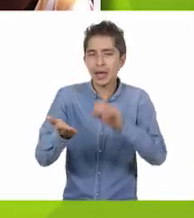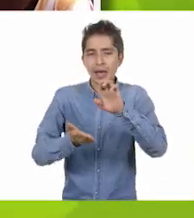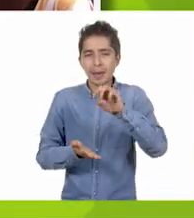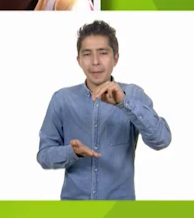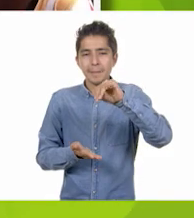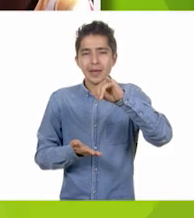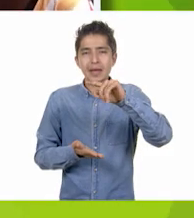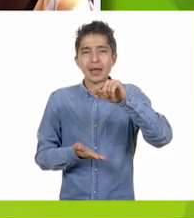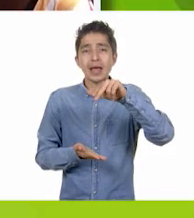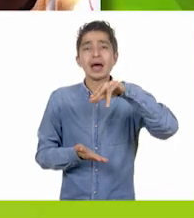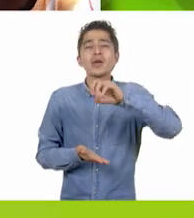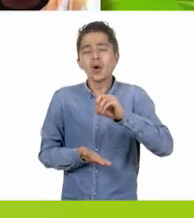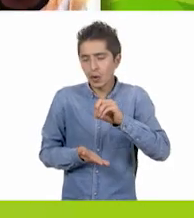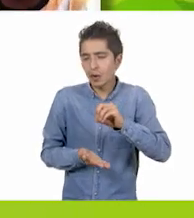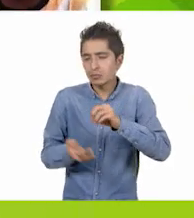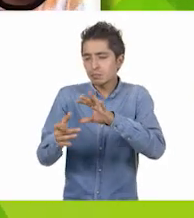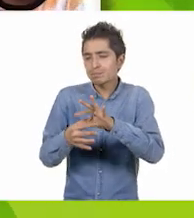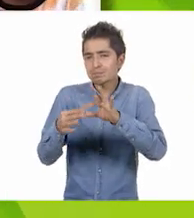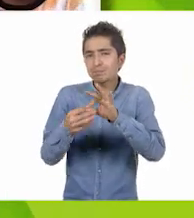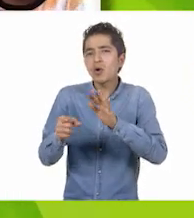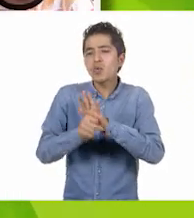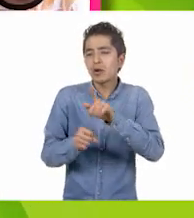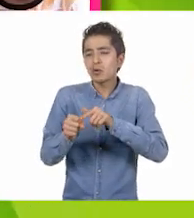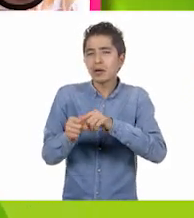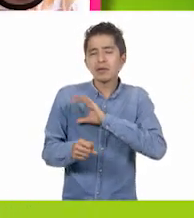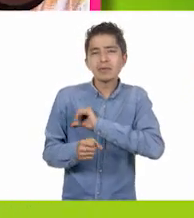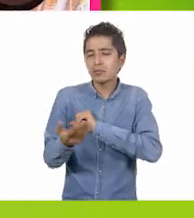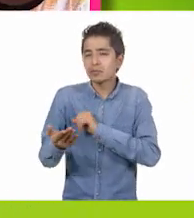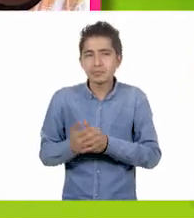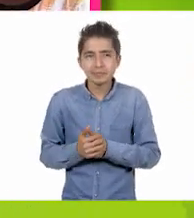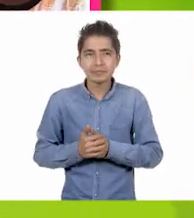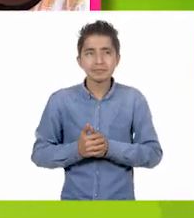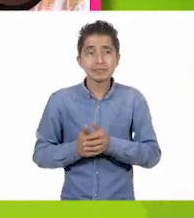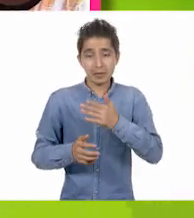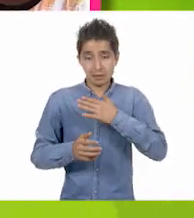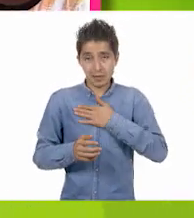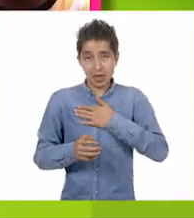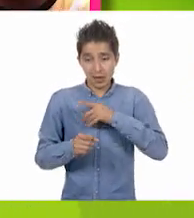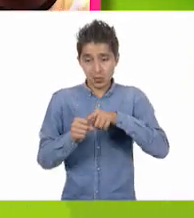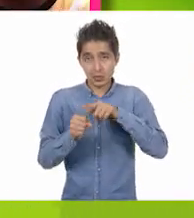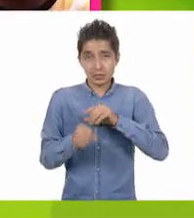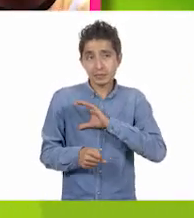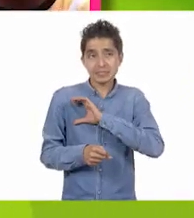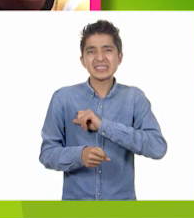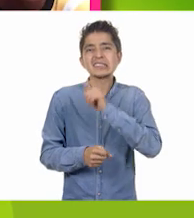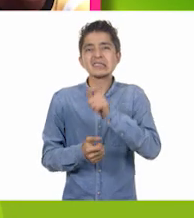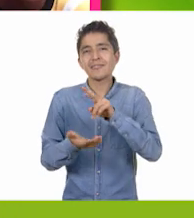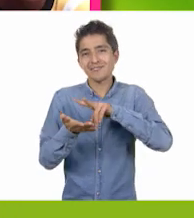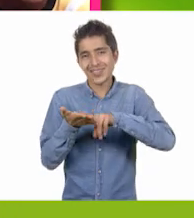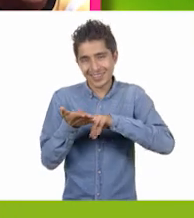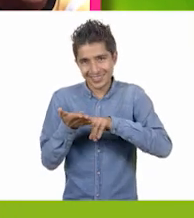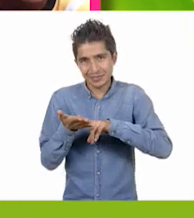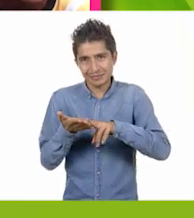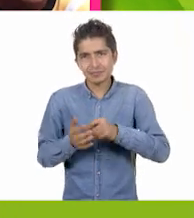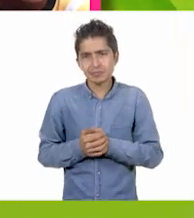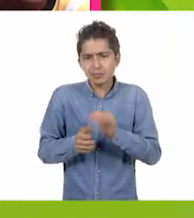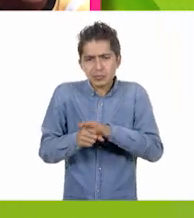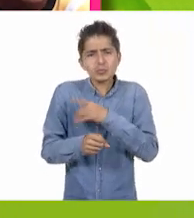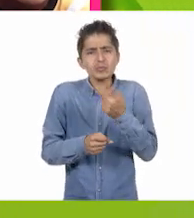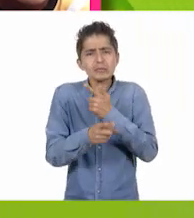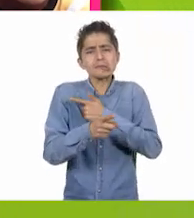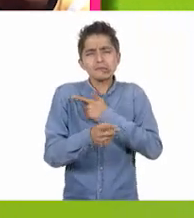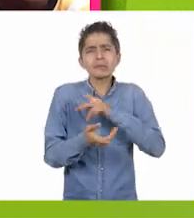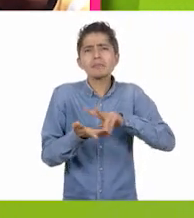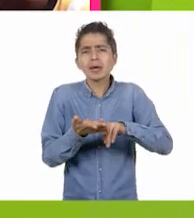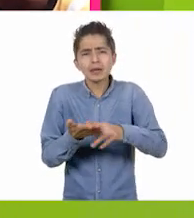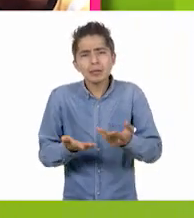Emiliano que nos diga cuál es su color favorito. Mi color favorito es el verde. El verde. ¿Y por qué te gusta